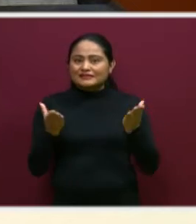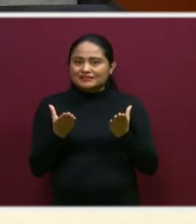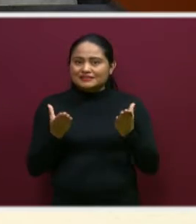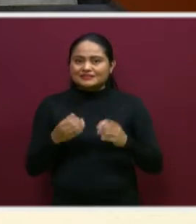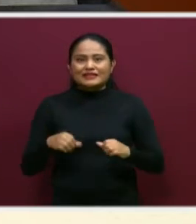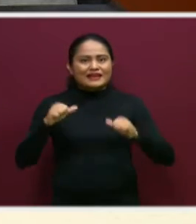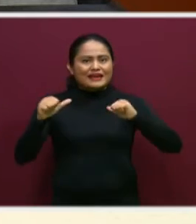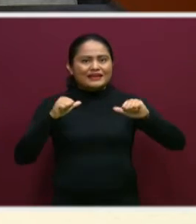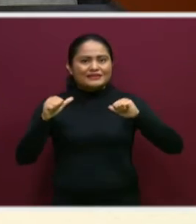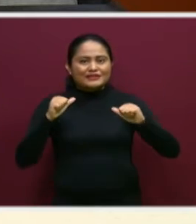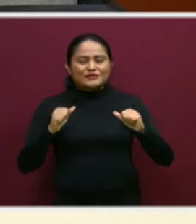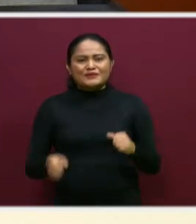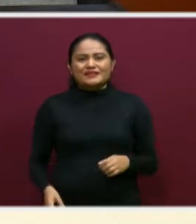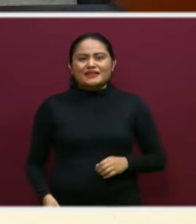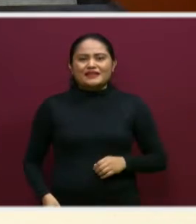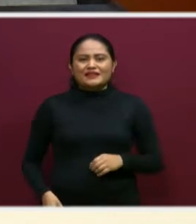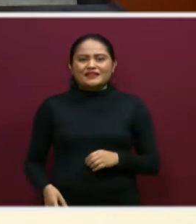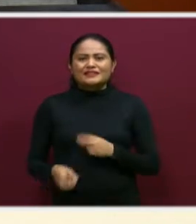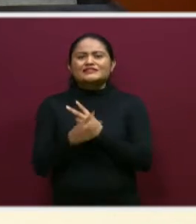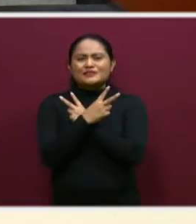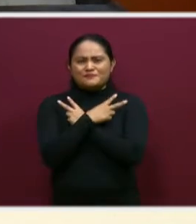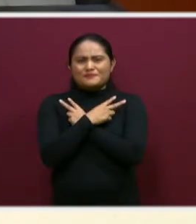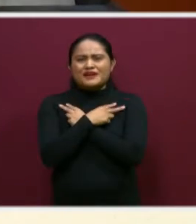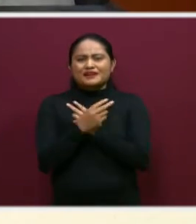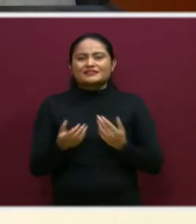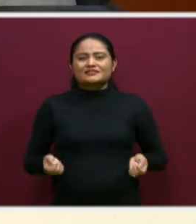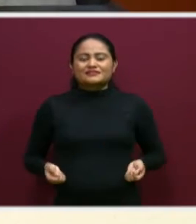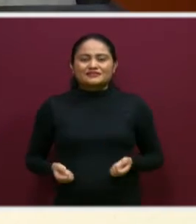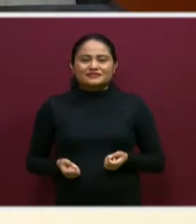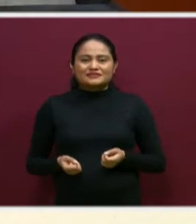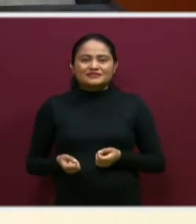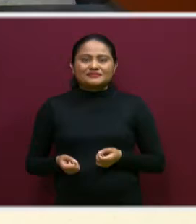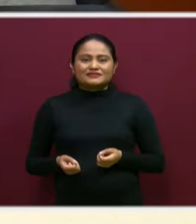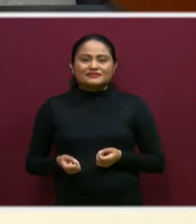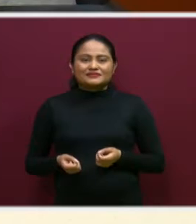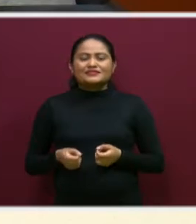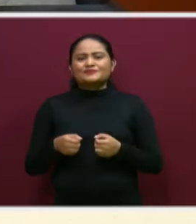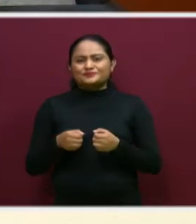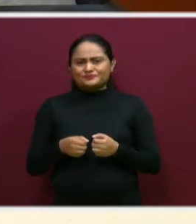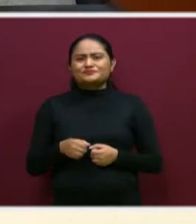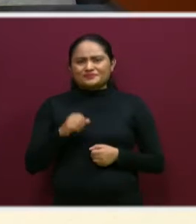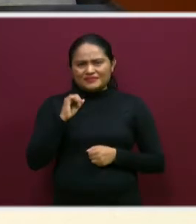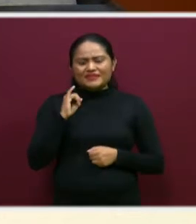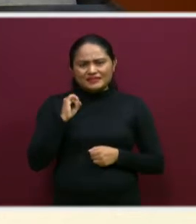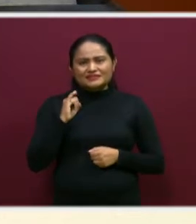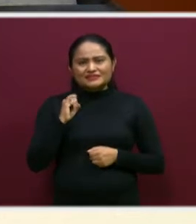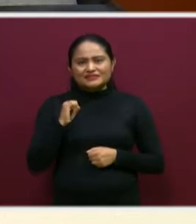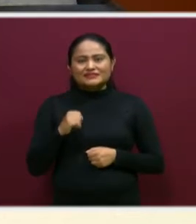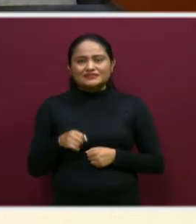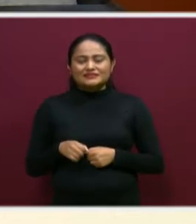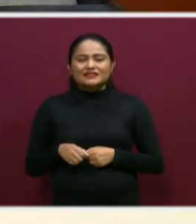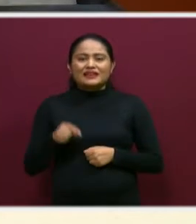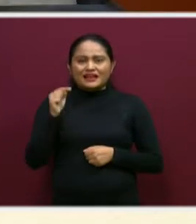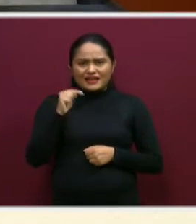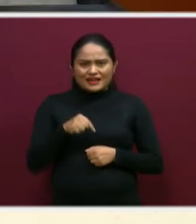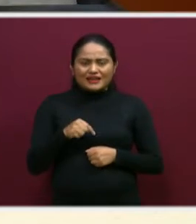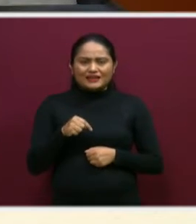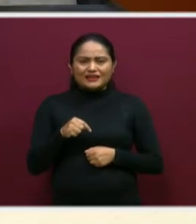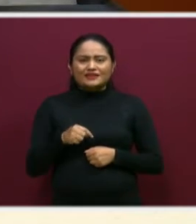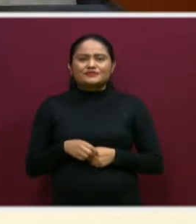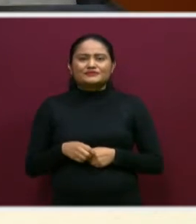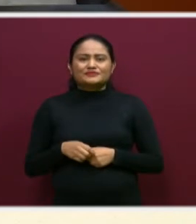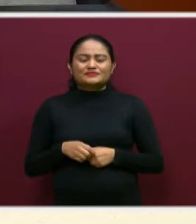este ciclo escolar hay muchas opciones efectivamente gabi como bien mencionas parte del propósito de estar esta